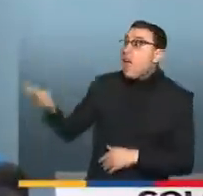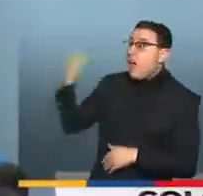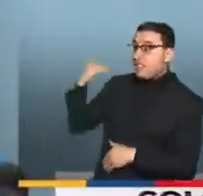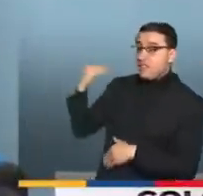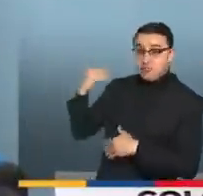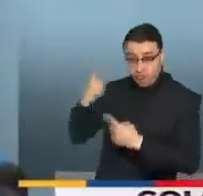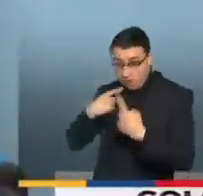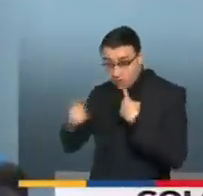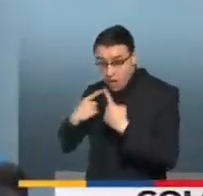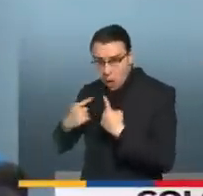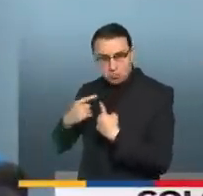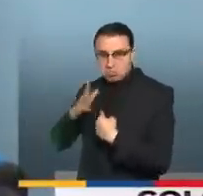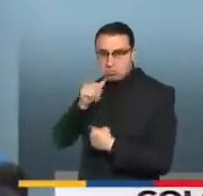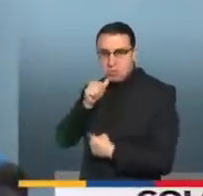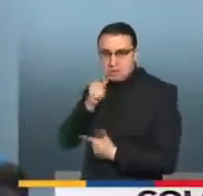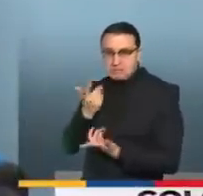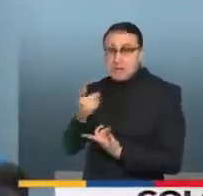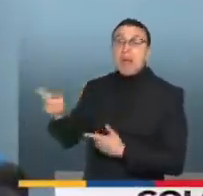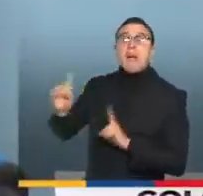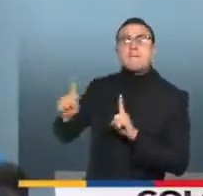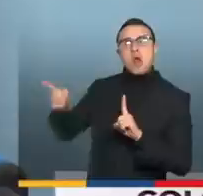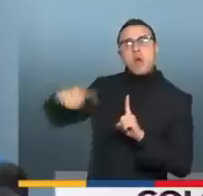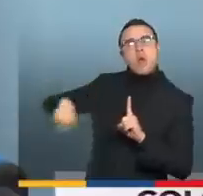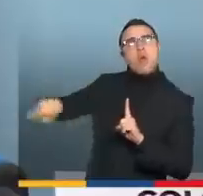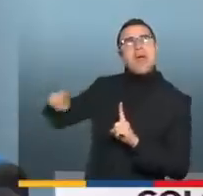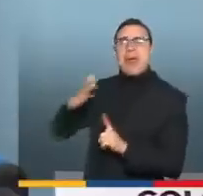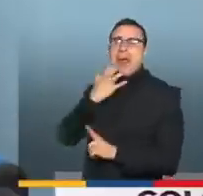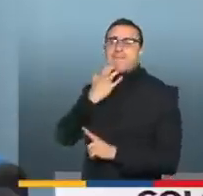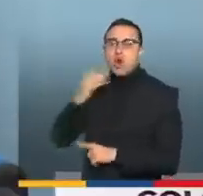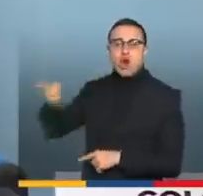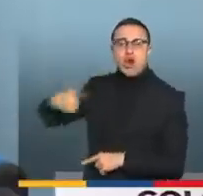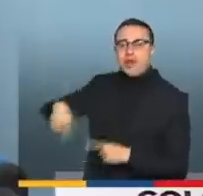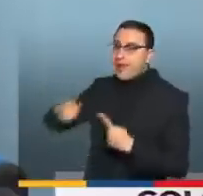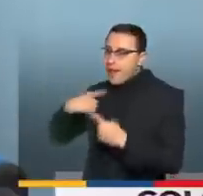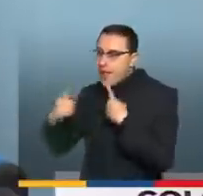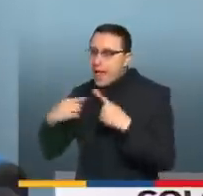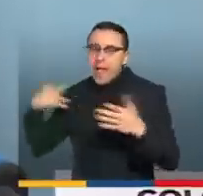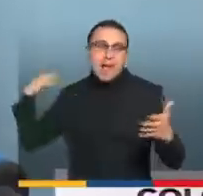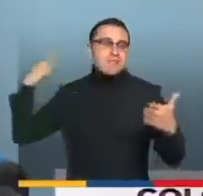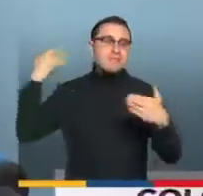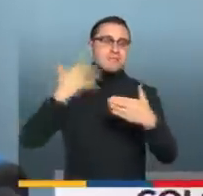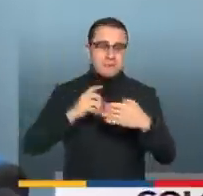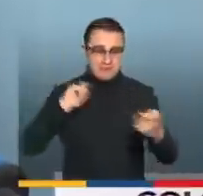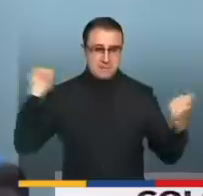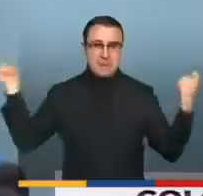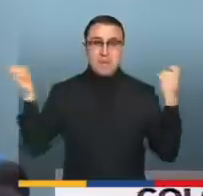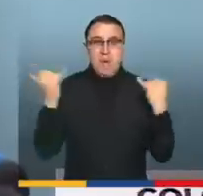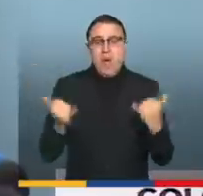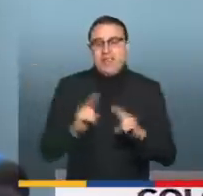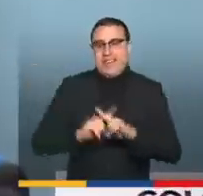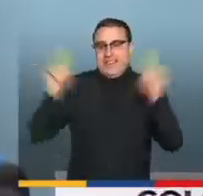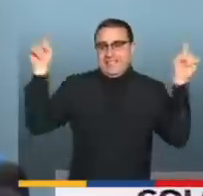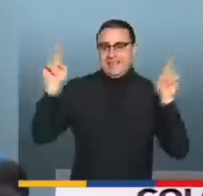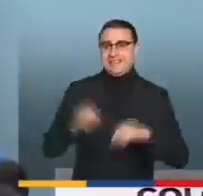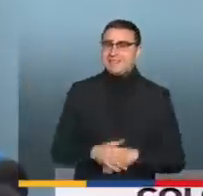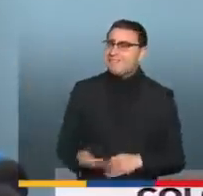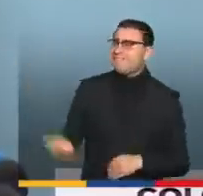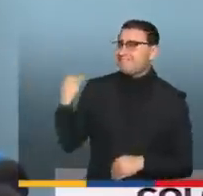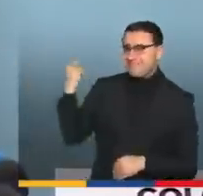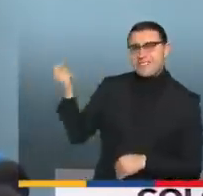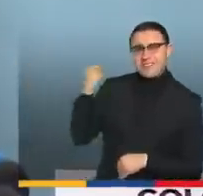diferente. Para los años 70, lo dije en mi discurso recién en la Organización de los